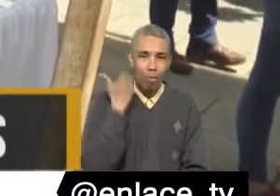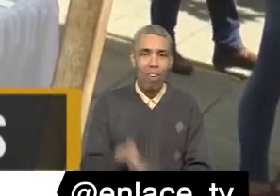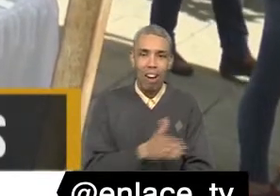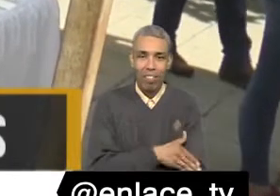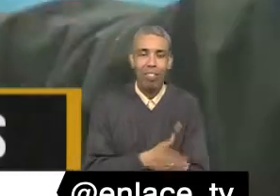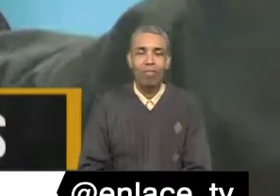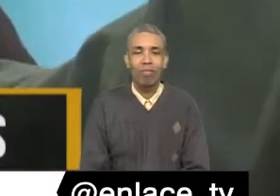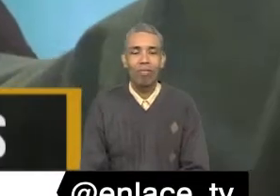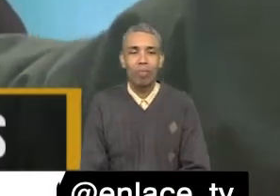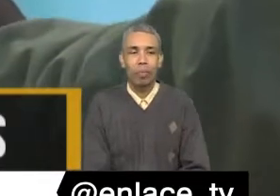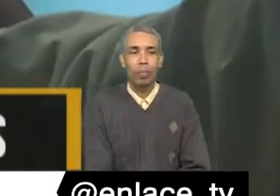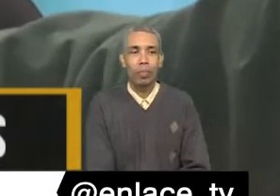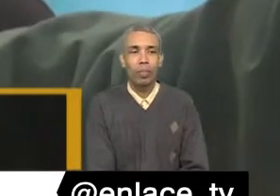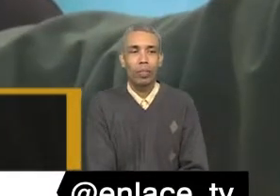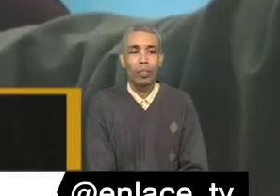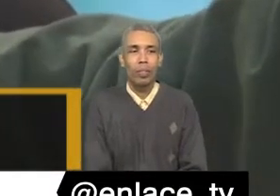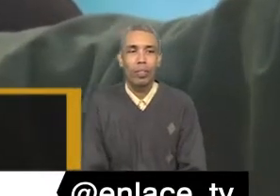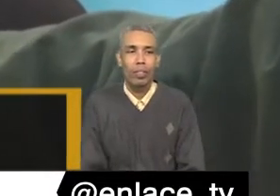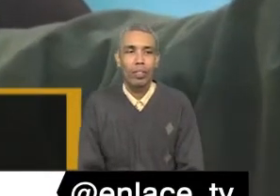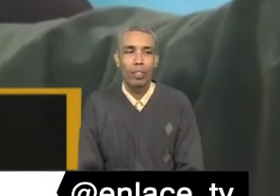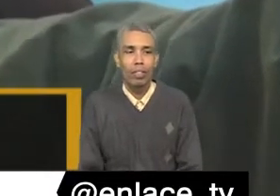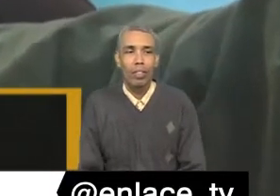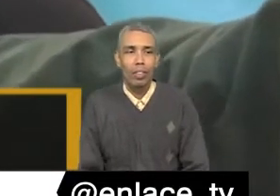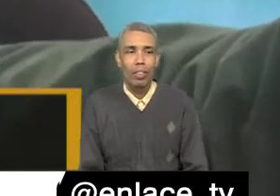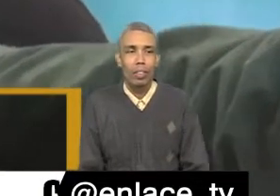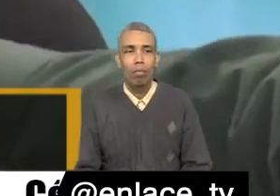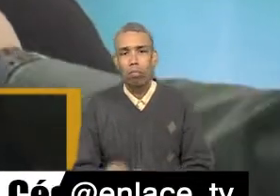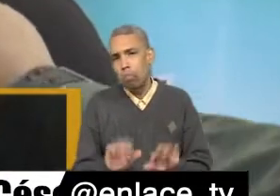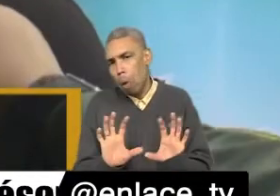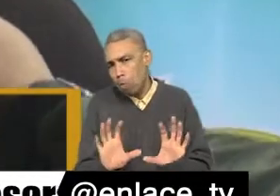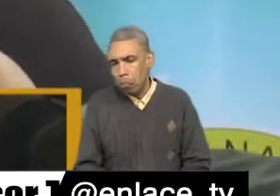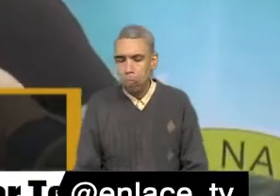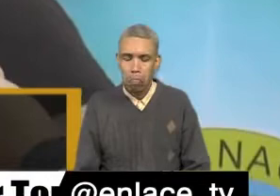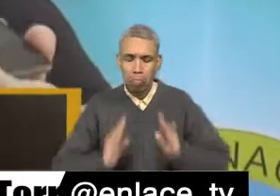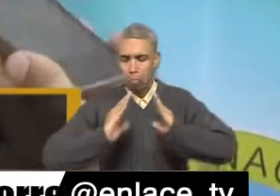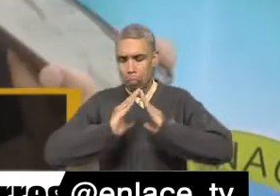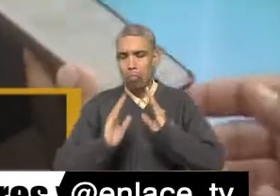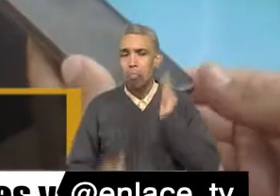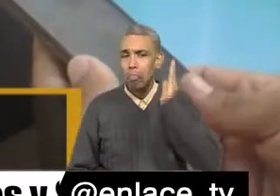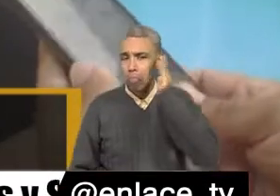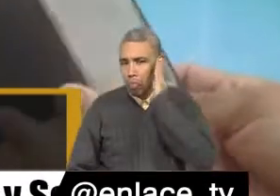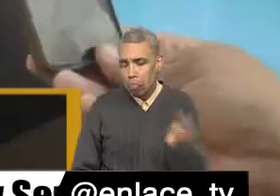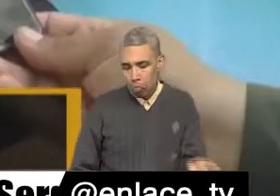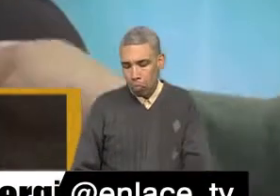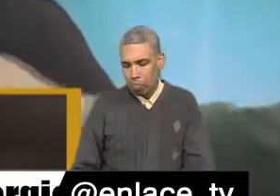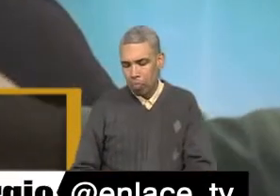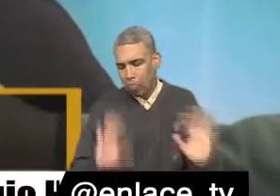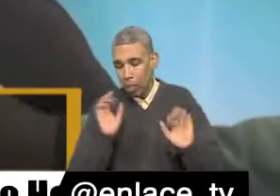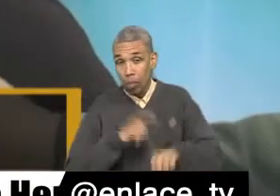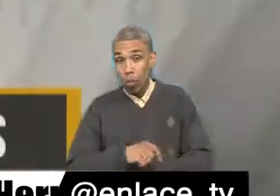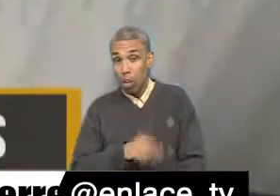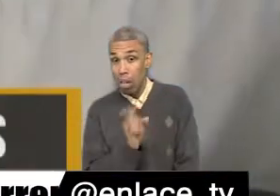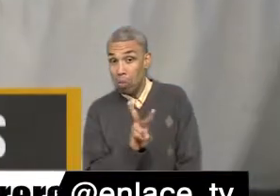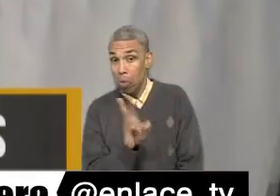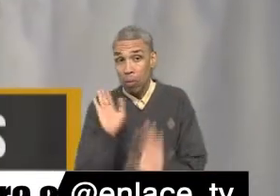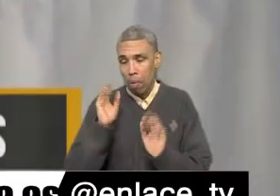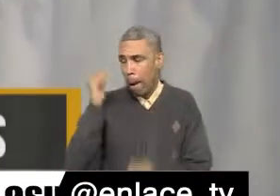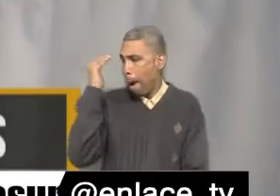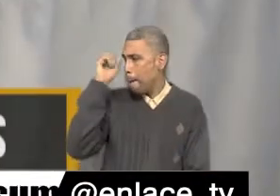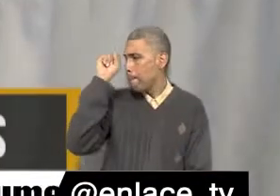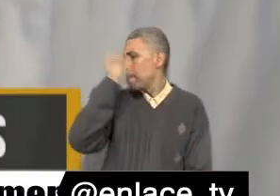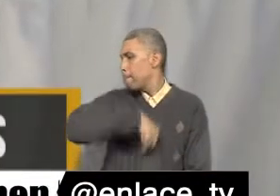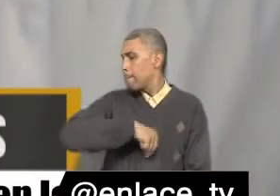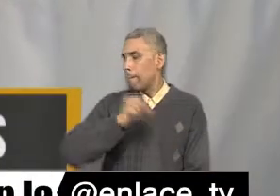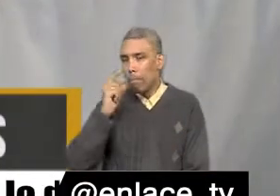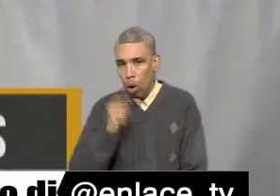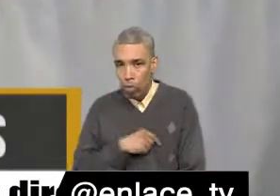Lo llevaron de la casa de un bife donde lo teníamos en el patio cerrado. Se lo llevaron como a las 12 del día. ¿Se metieron por